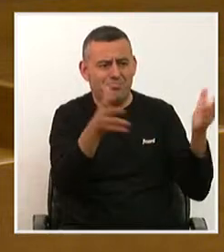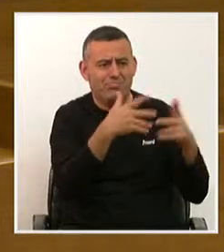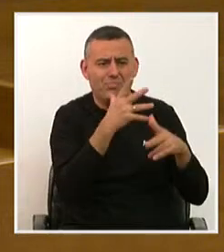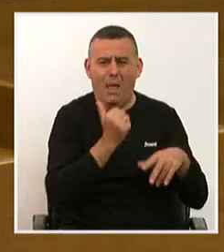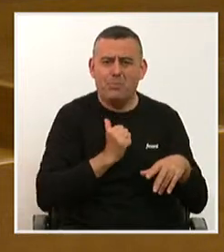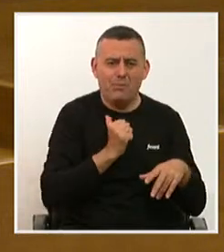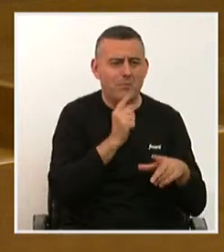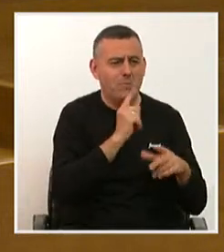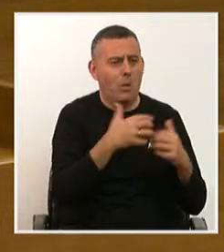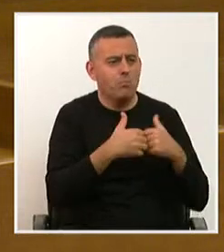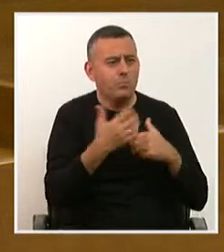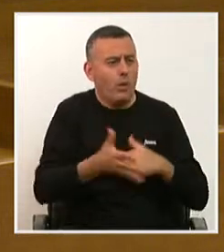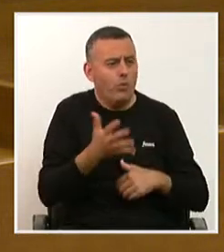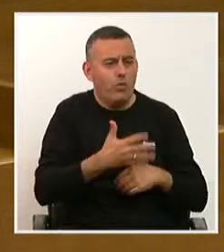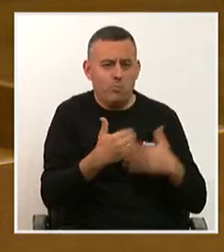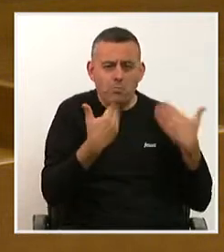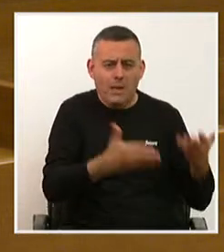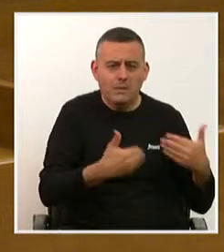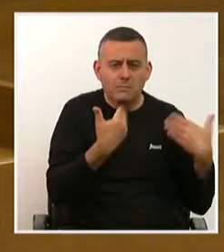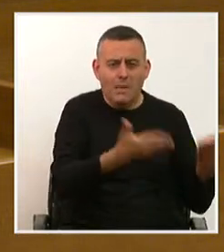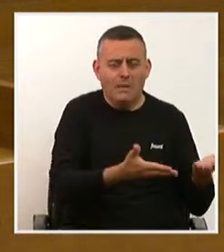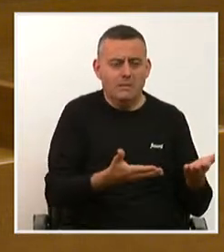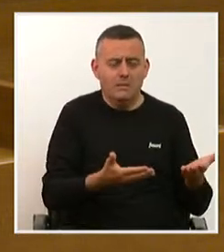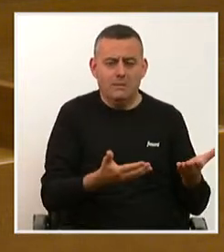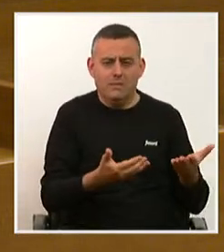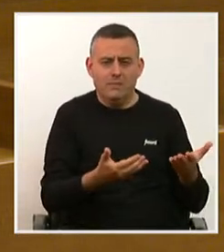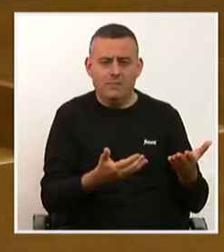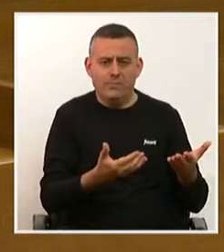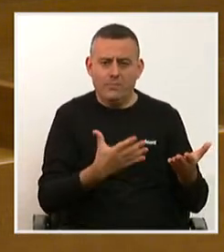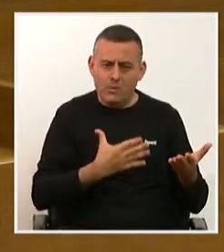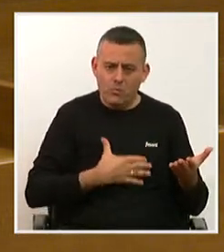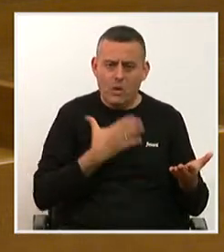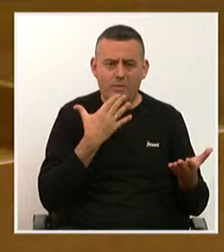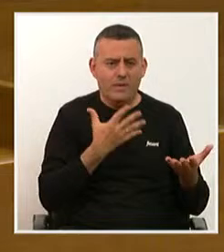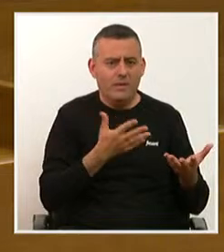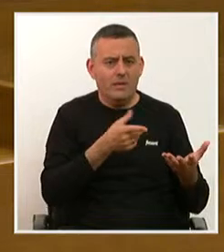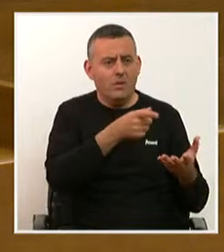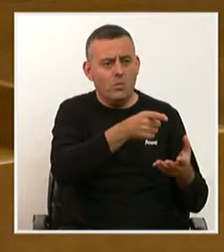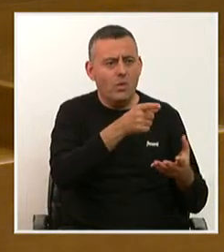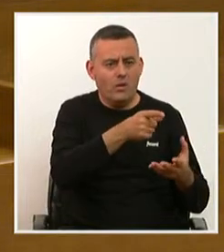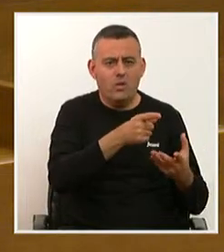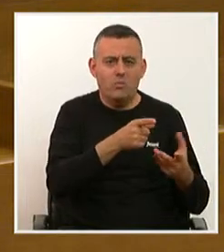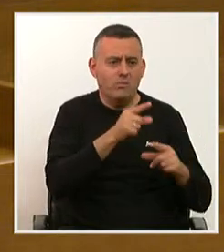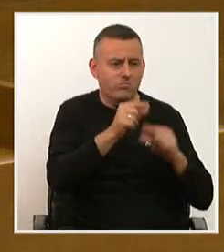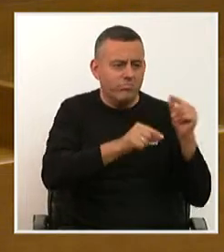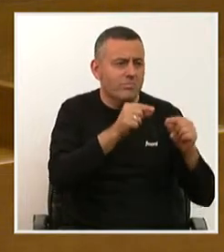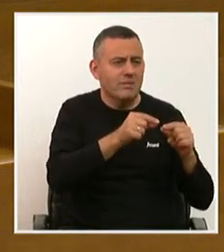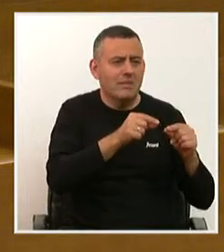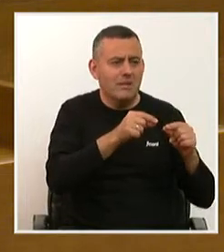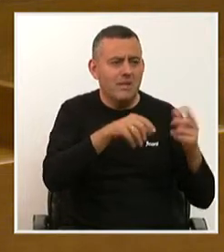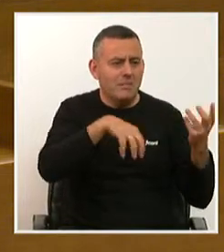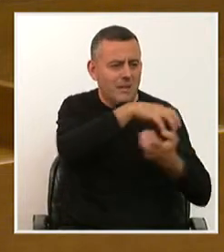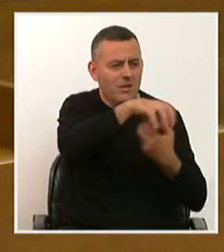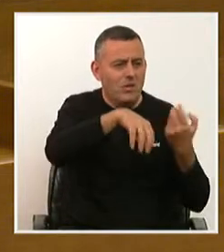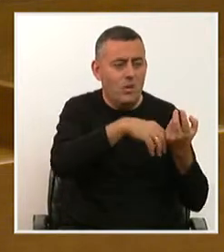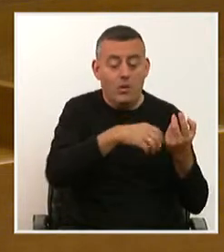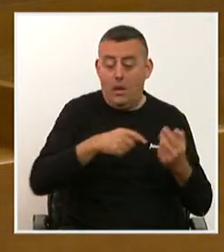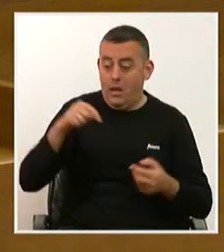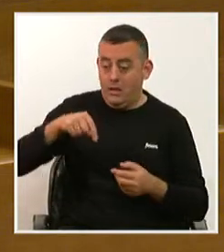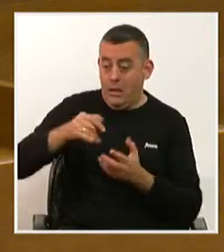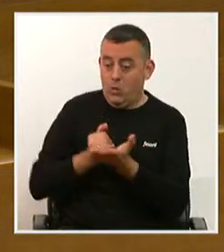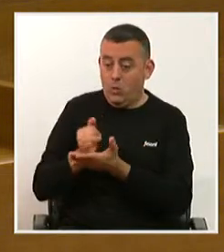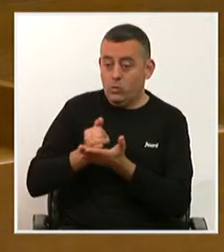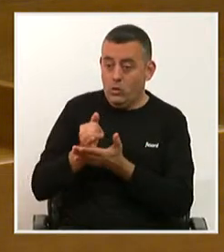fitosanitarios que garantizan que las producciones salgan adelante creando un grave perjuicio económico a nuestros agricultores y no